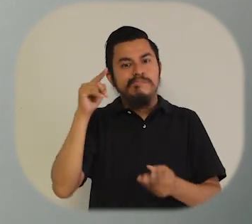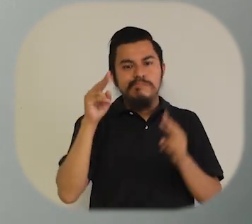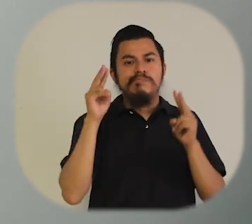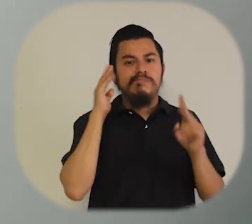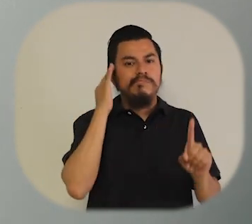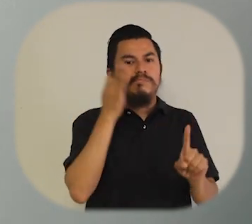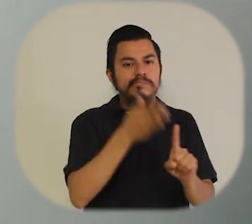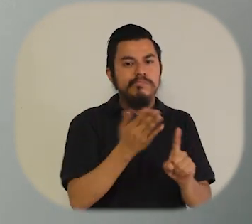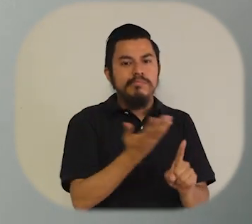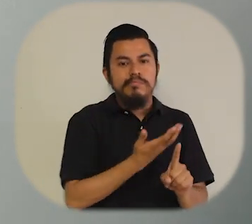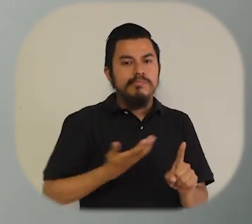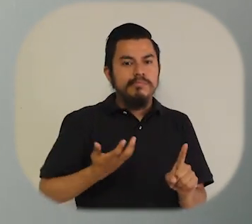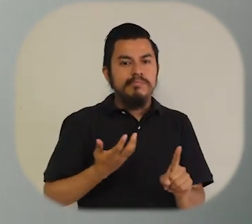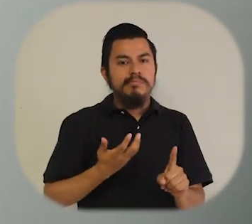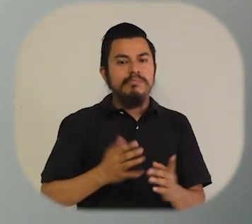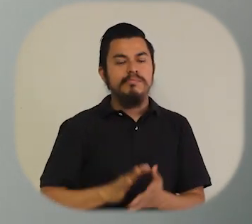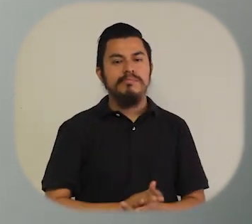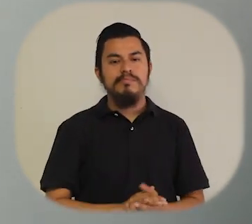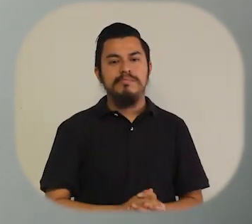Así que